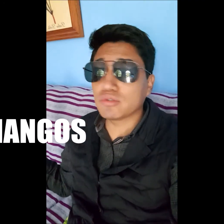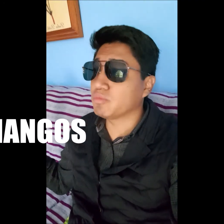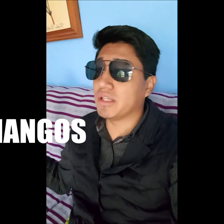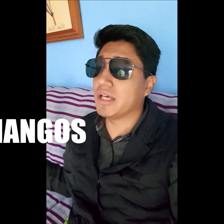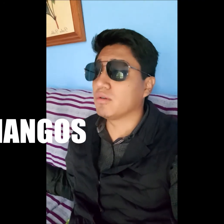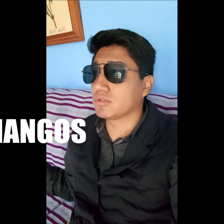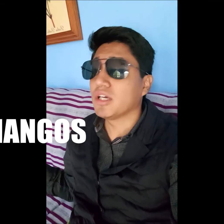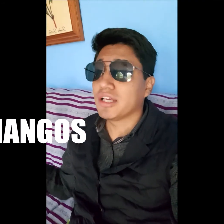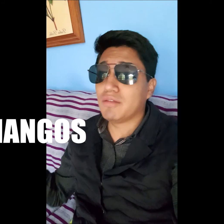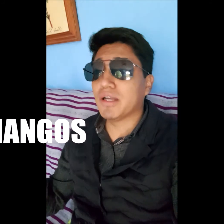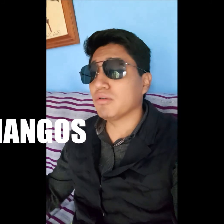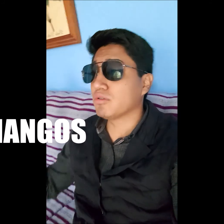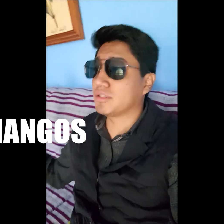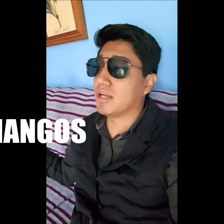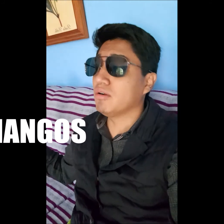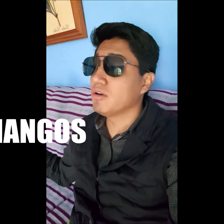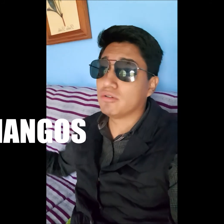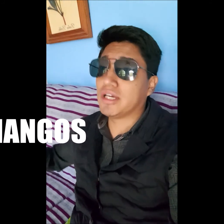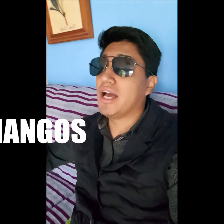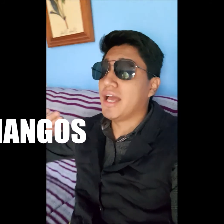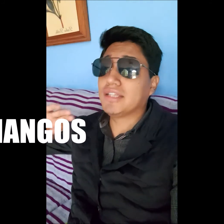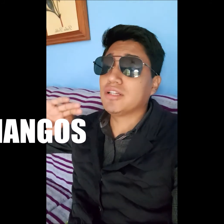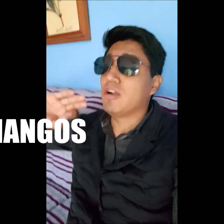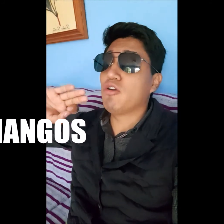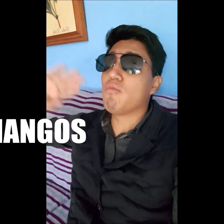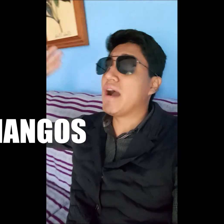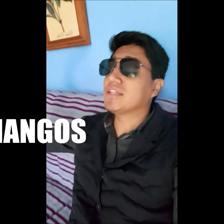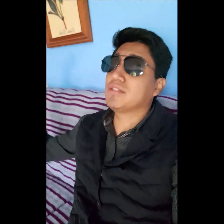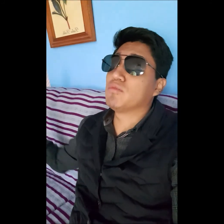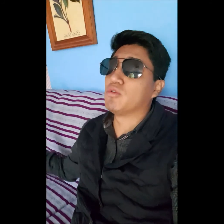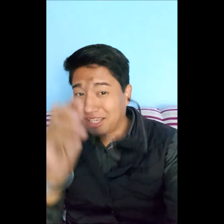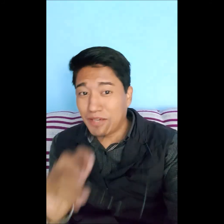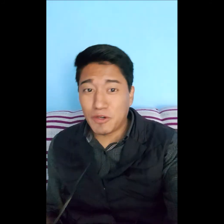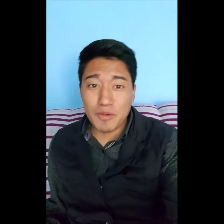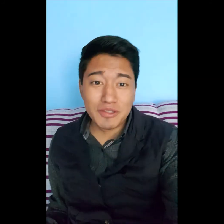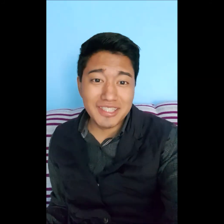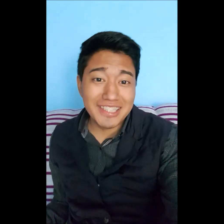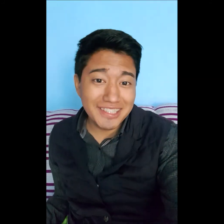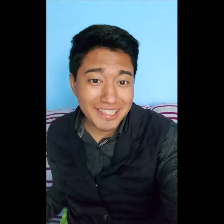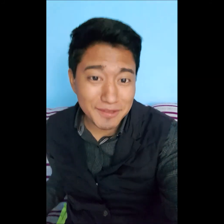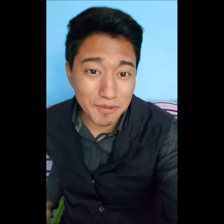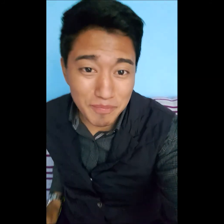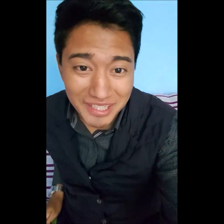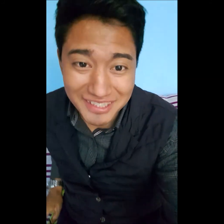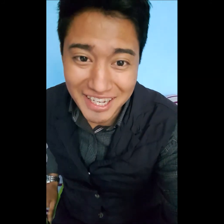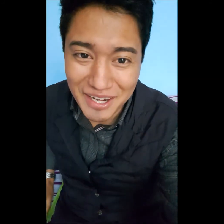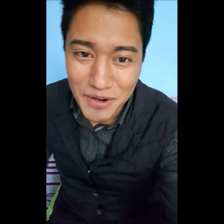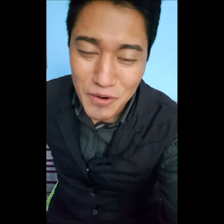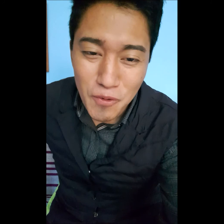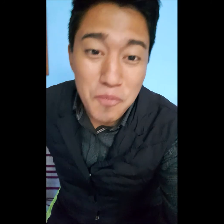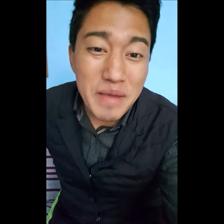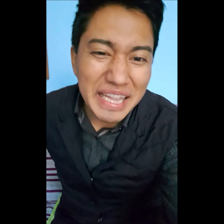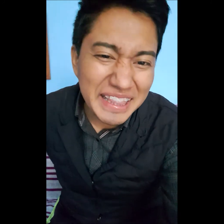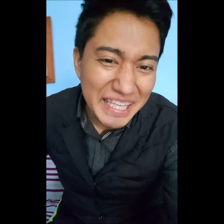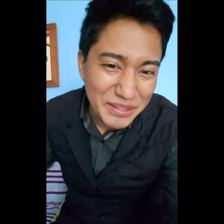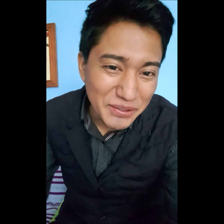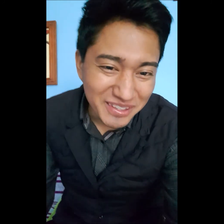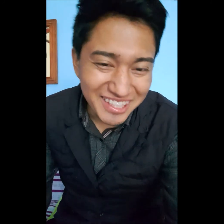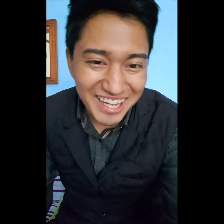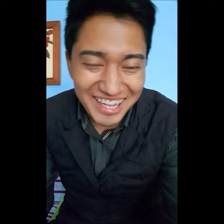deberían ver sus vídeos gilberto lozano o sea es lo máximo y bueno amigos así es como piensa un